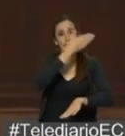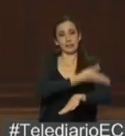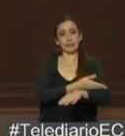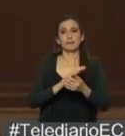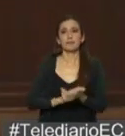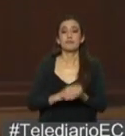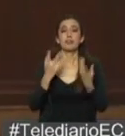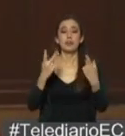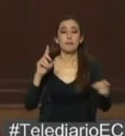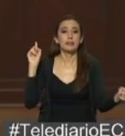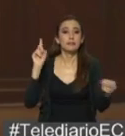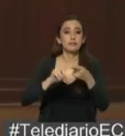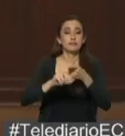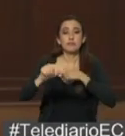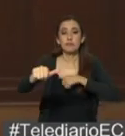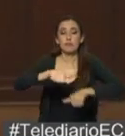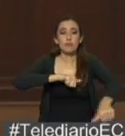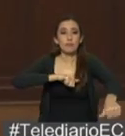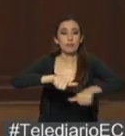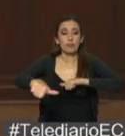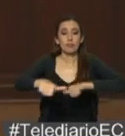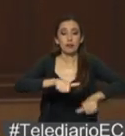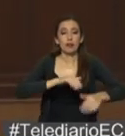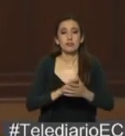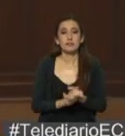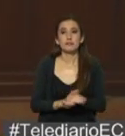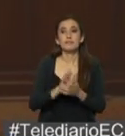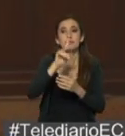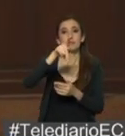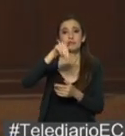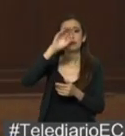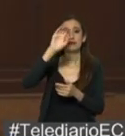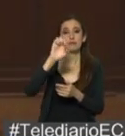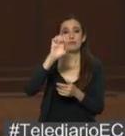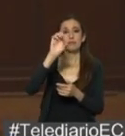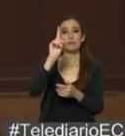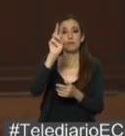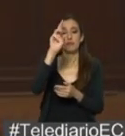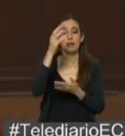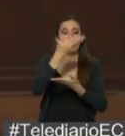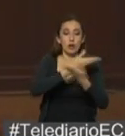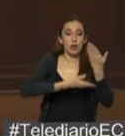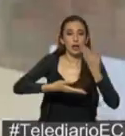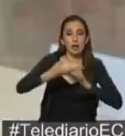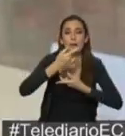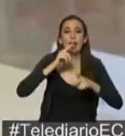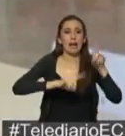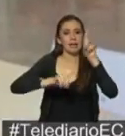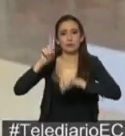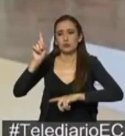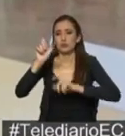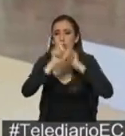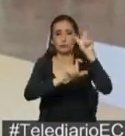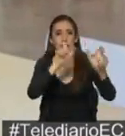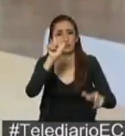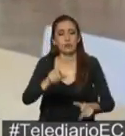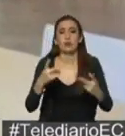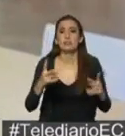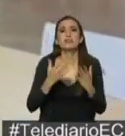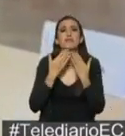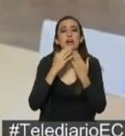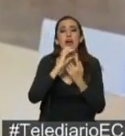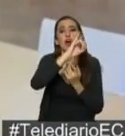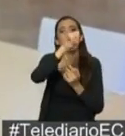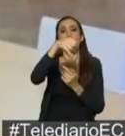Correa, Pamela Martínez, el testimonio de Pedro Espinosa, ex colaborador de Alexis Mera, el testimonio también de José Santos,